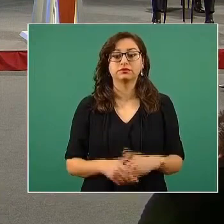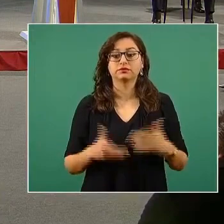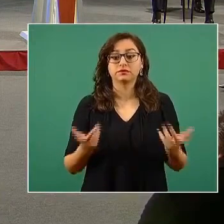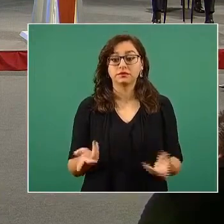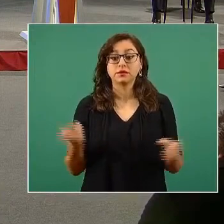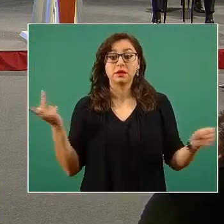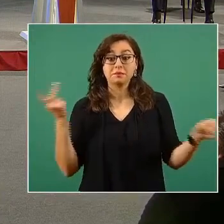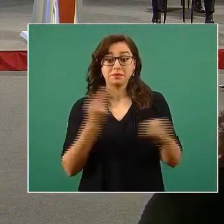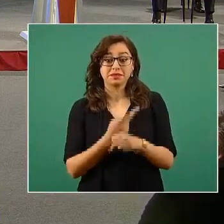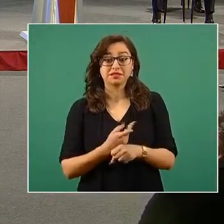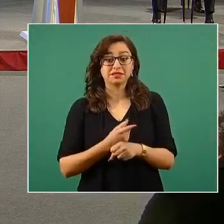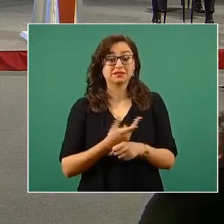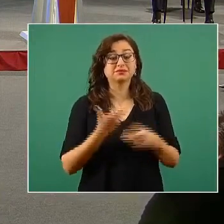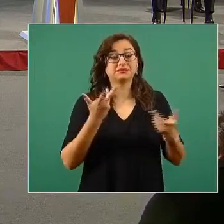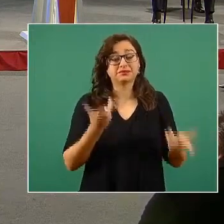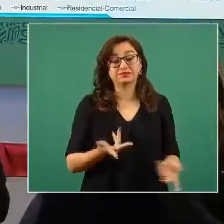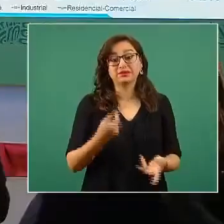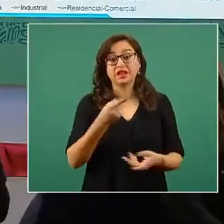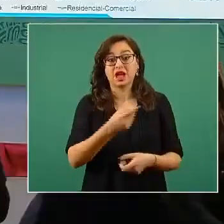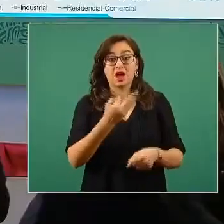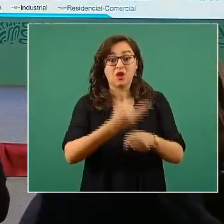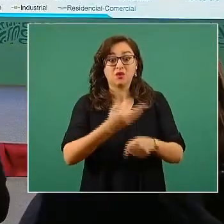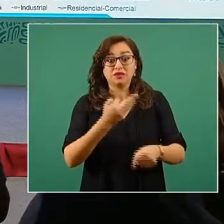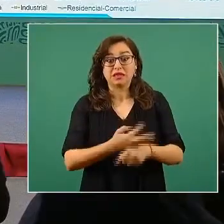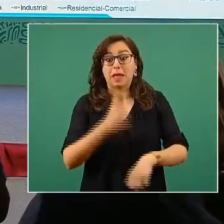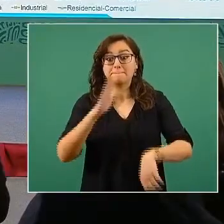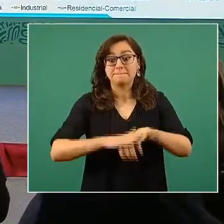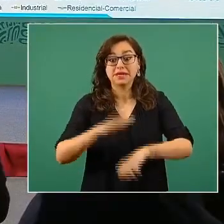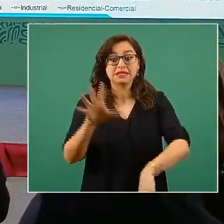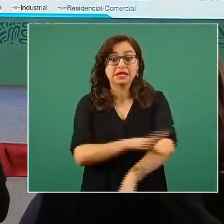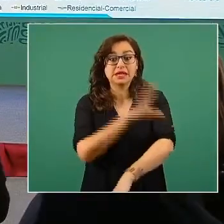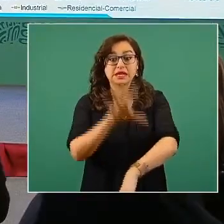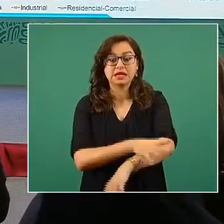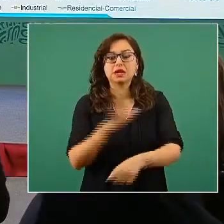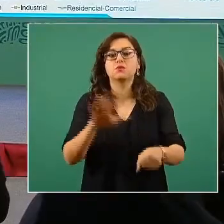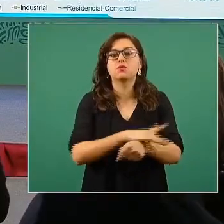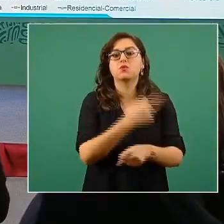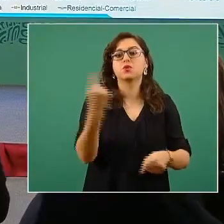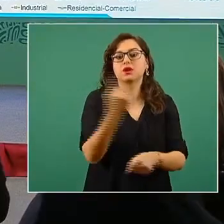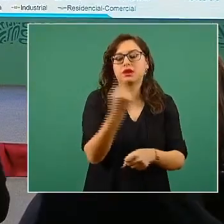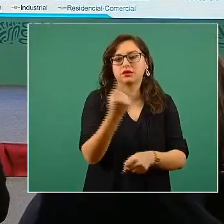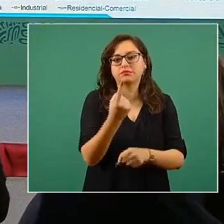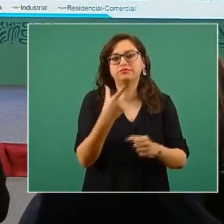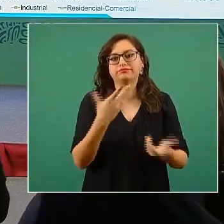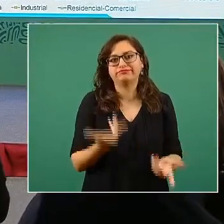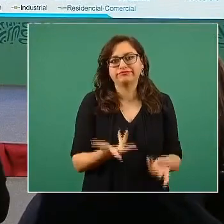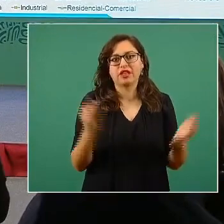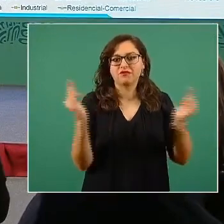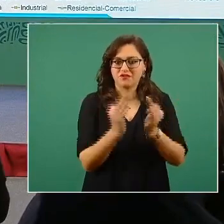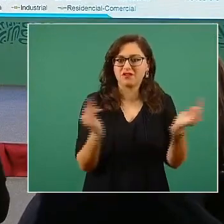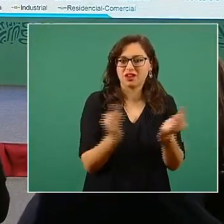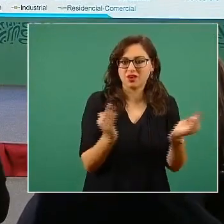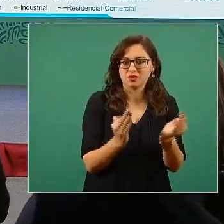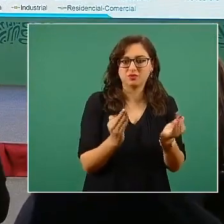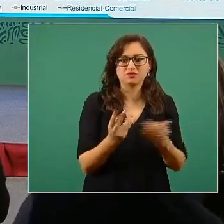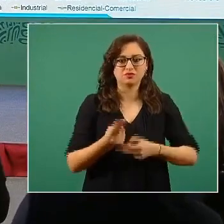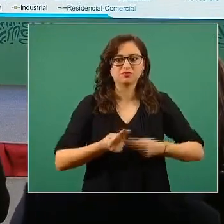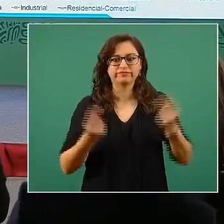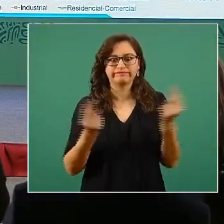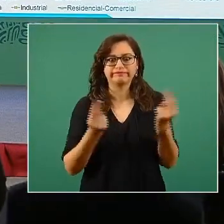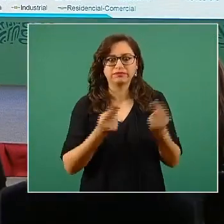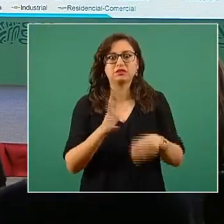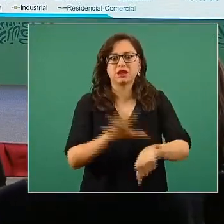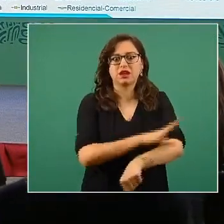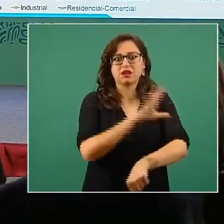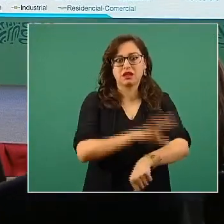doble. Del doble de lo que consume México. Ese es el aumento que tuvo en unos cuantos días, en 4 o 5 días, la demanda de